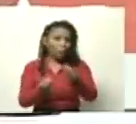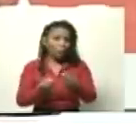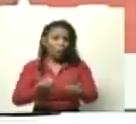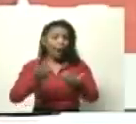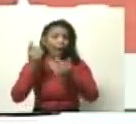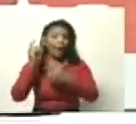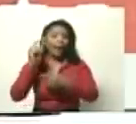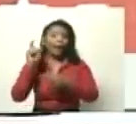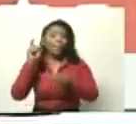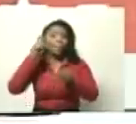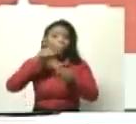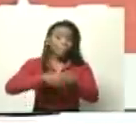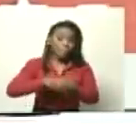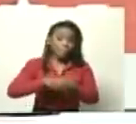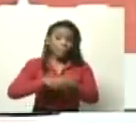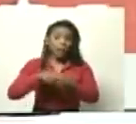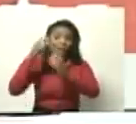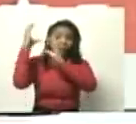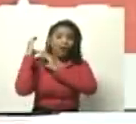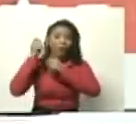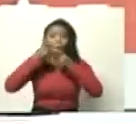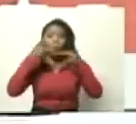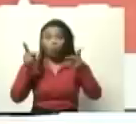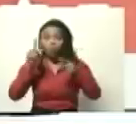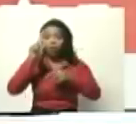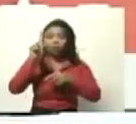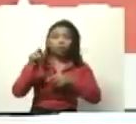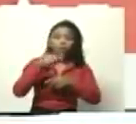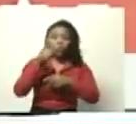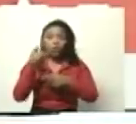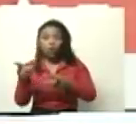esté en cargos públicos o no esté en cargos públicos.